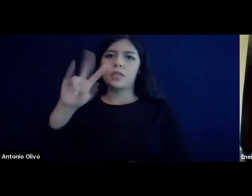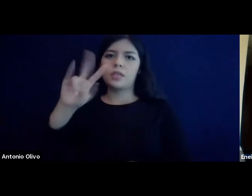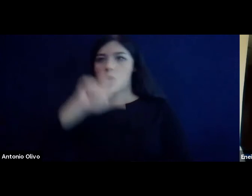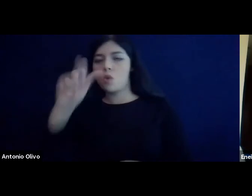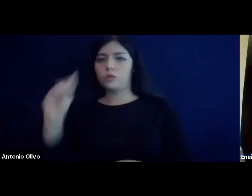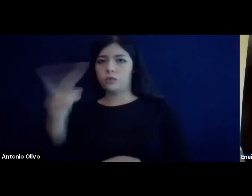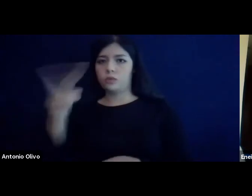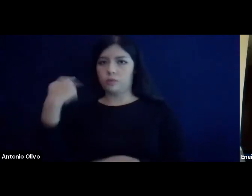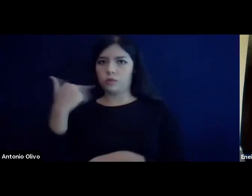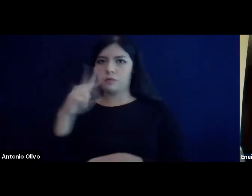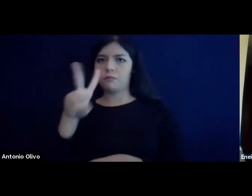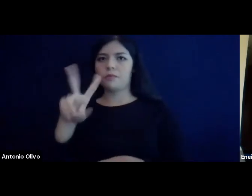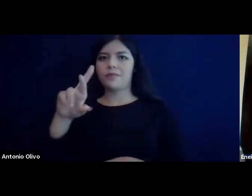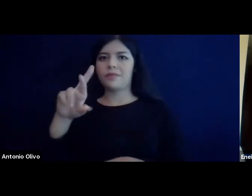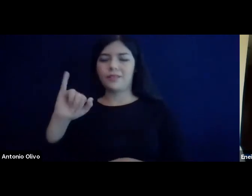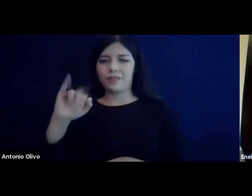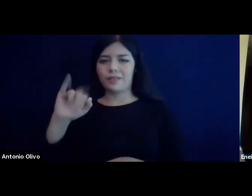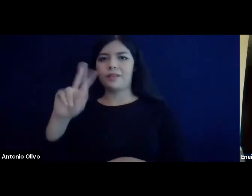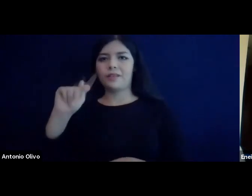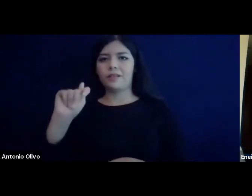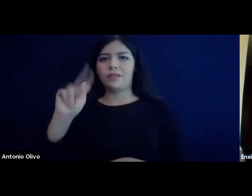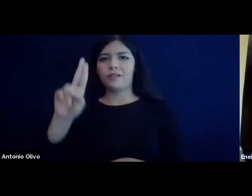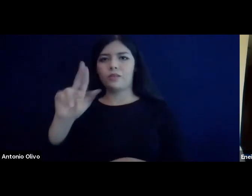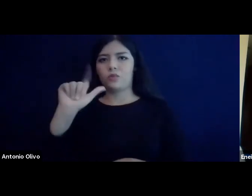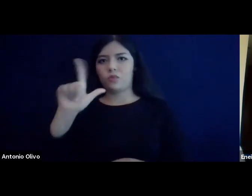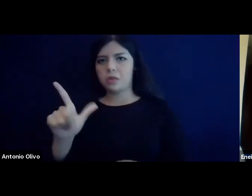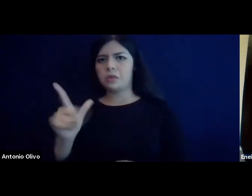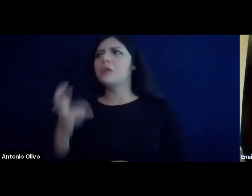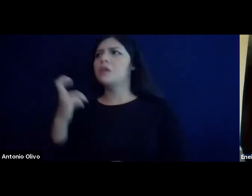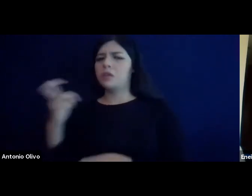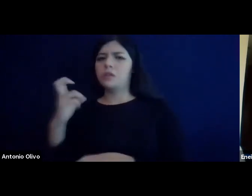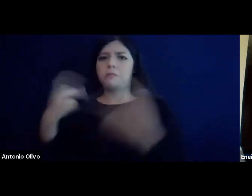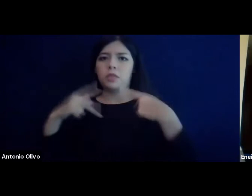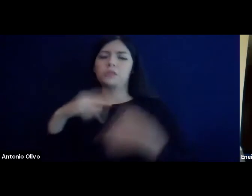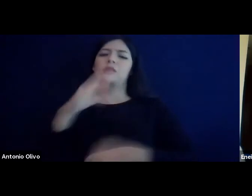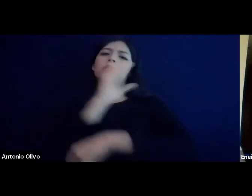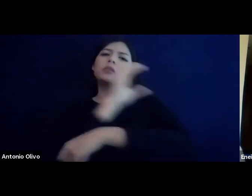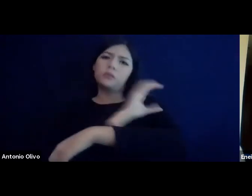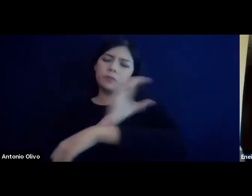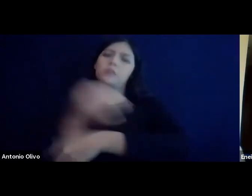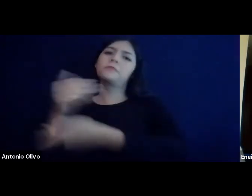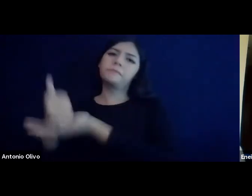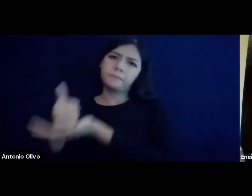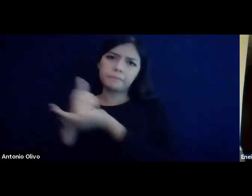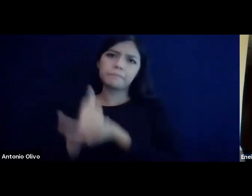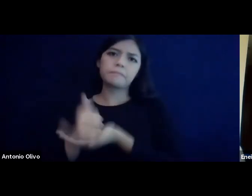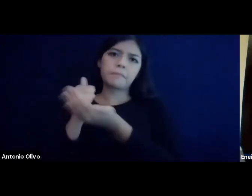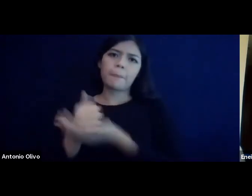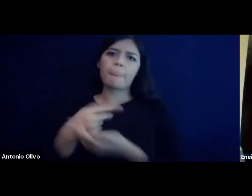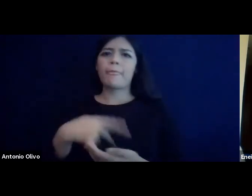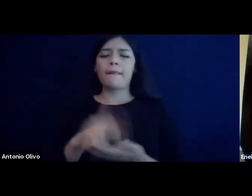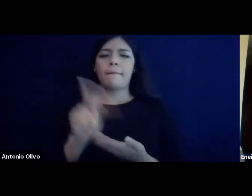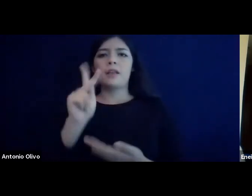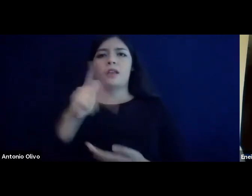está. Pero yo decía, no, es que la cuestión de accesibilidad, que la página. Y